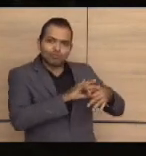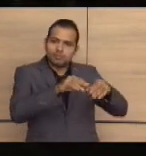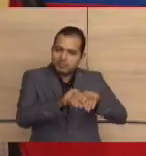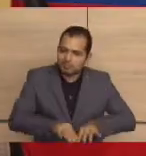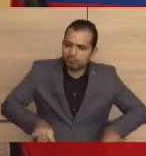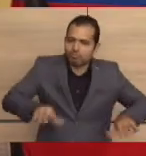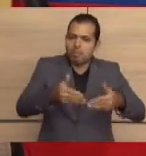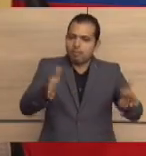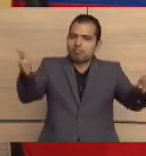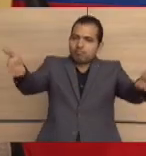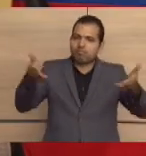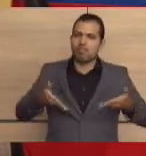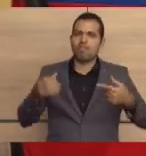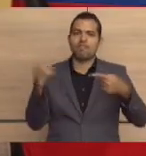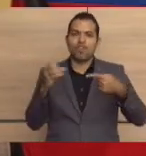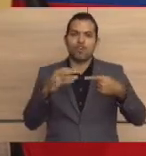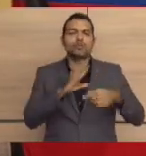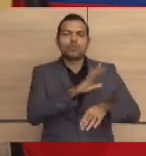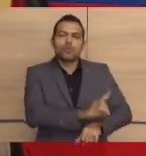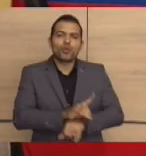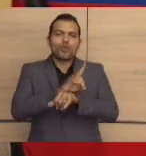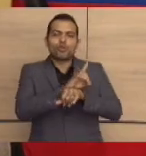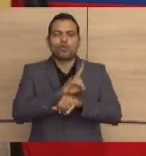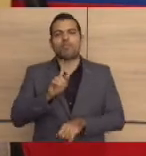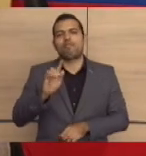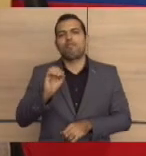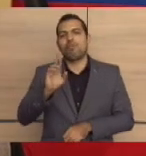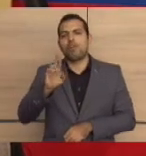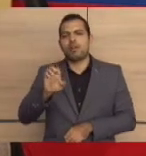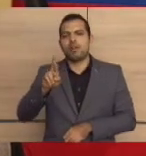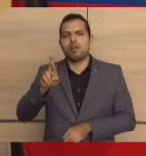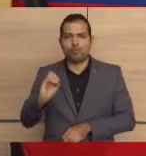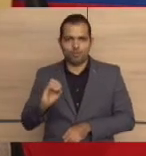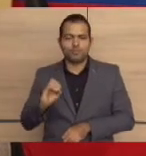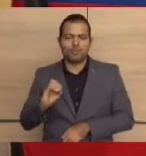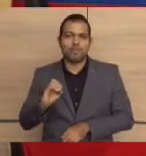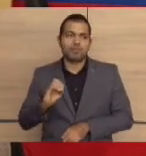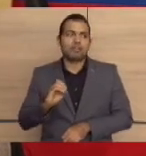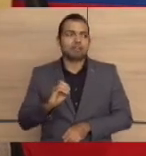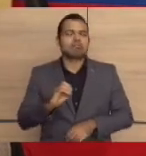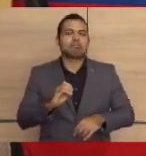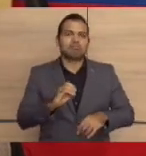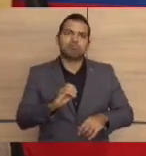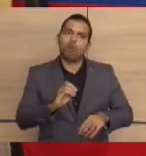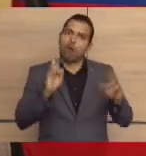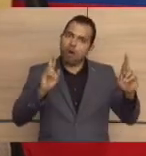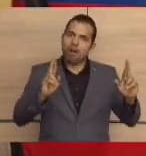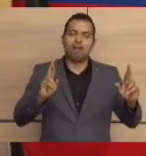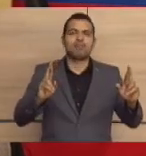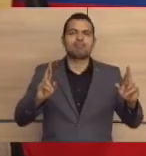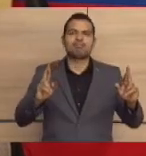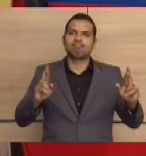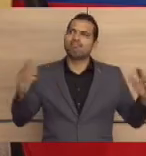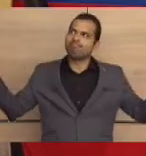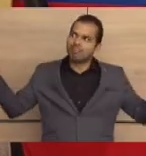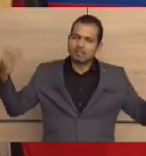Yo creo, doctor Forero, que con la alianza con ASCUN, ojalá visibilicemos muchas más universidades aquí, en este